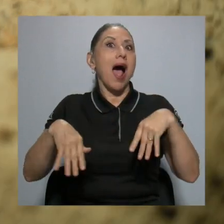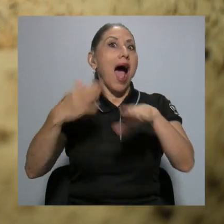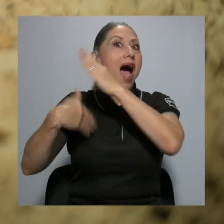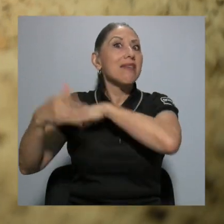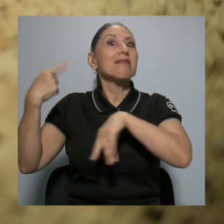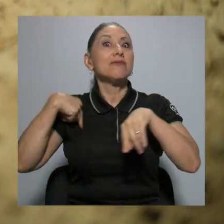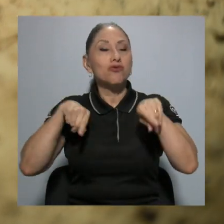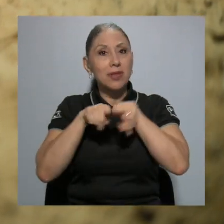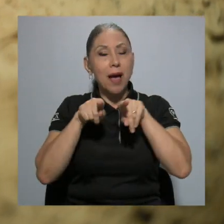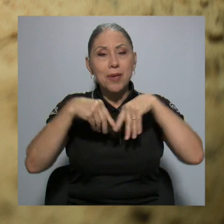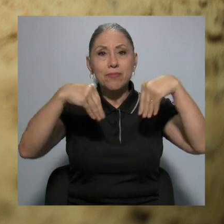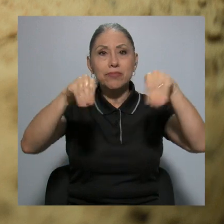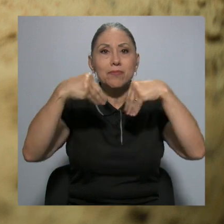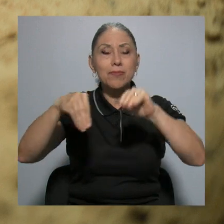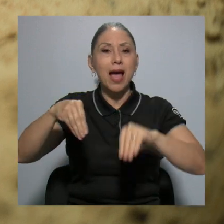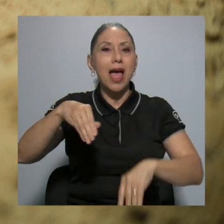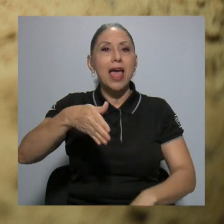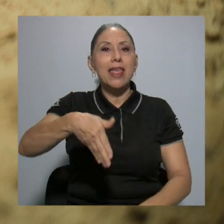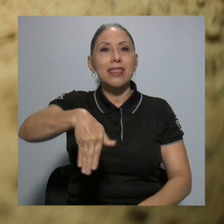hasta delfines.